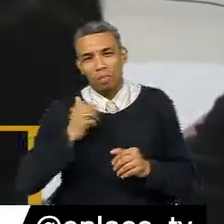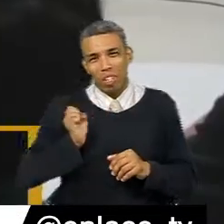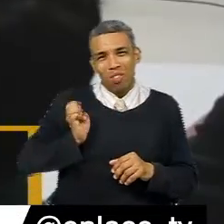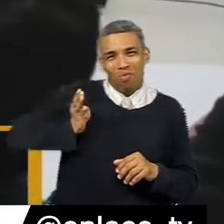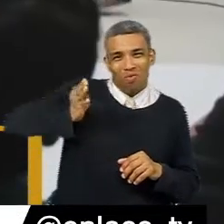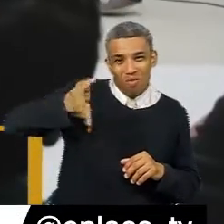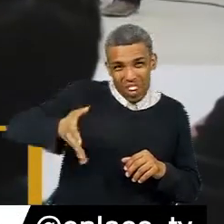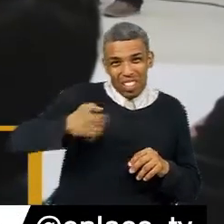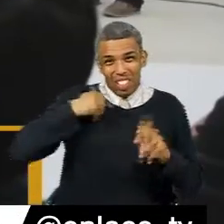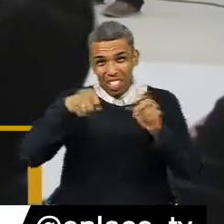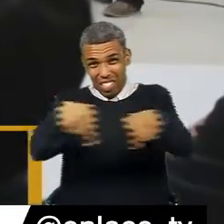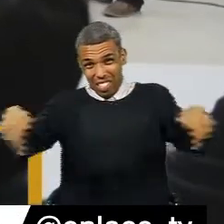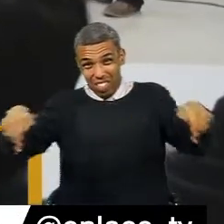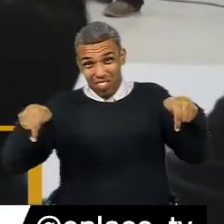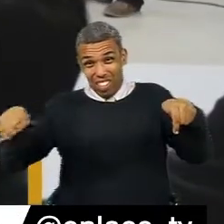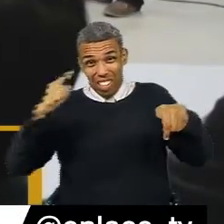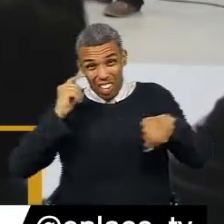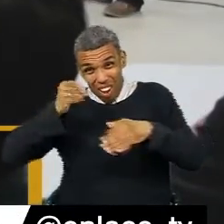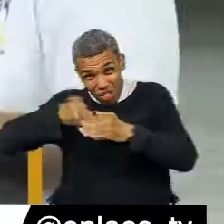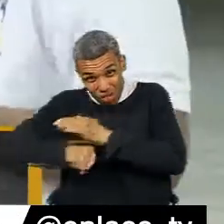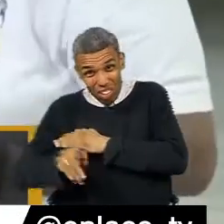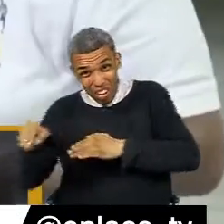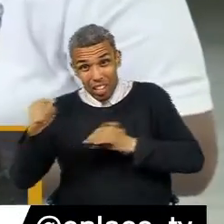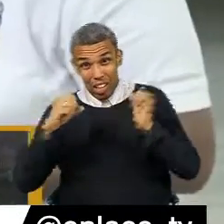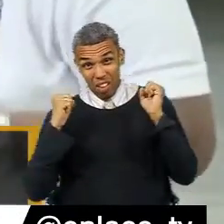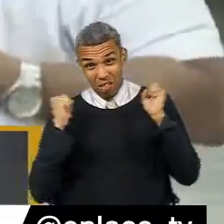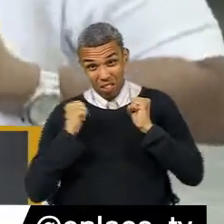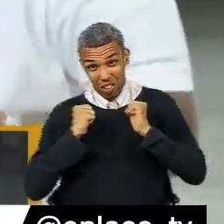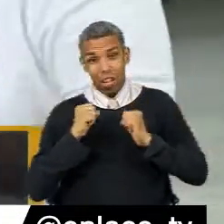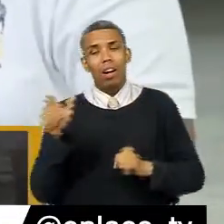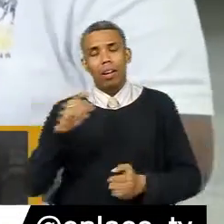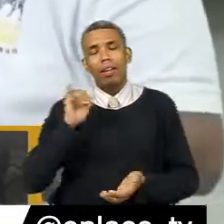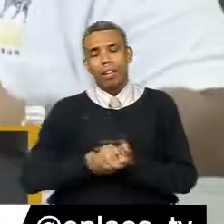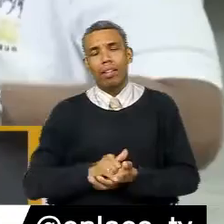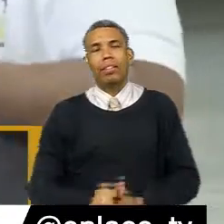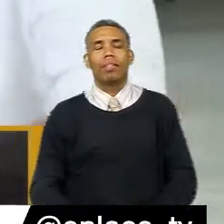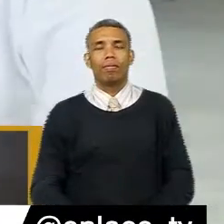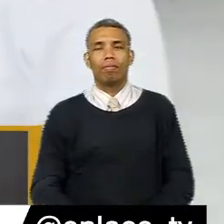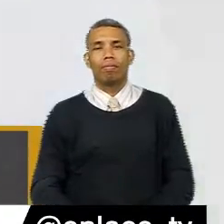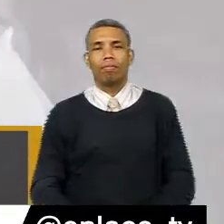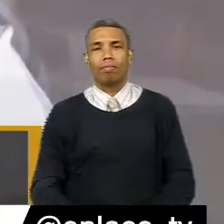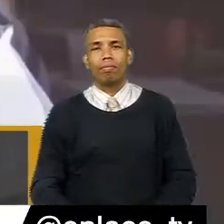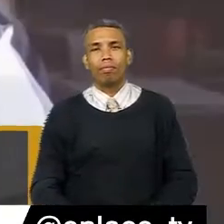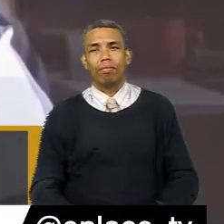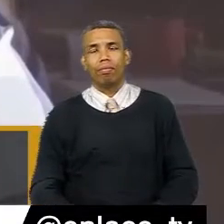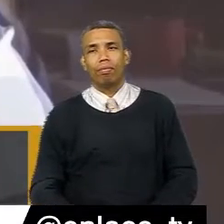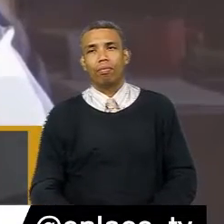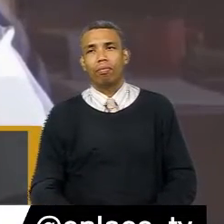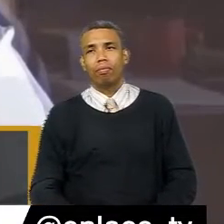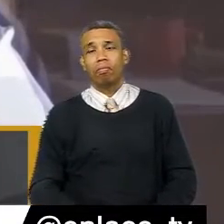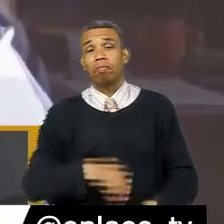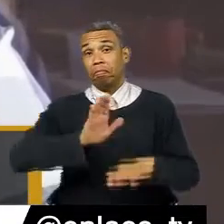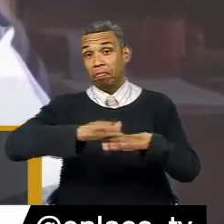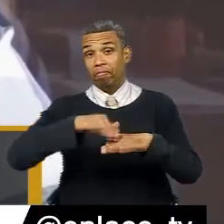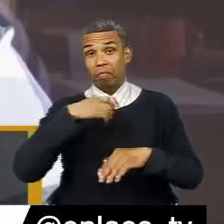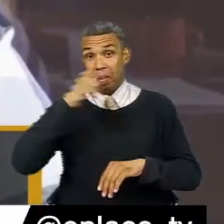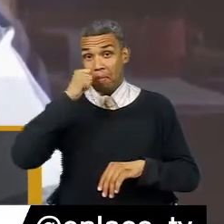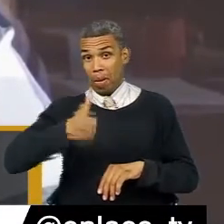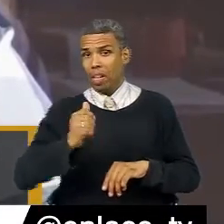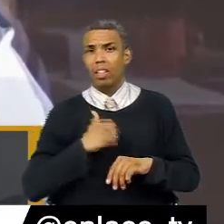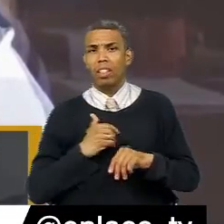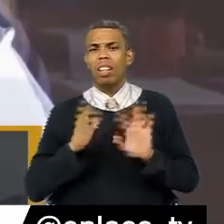Infantas, en el primer gran encuentro por la movilidad y seguridad vial en Barranca Bermeja. Están invitados todos los ciudadanos de